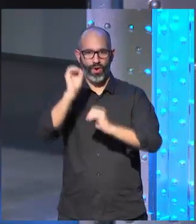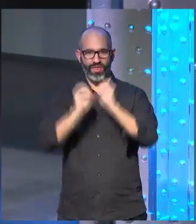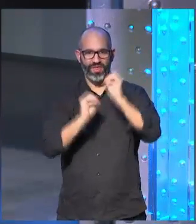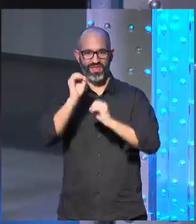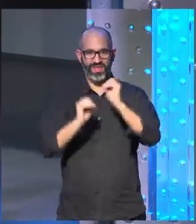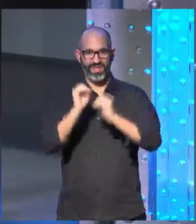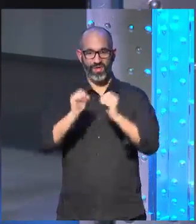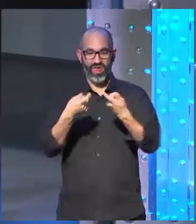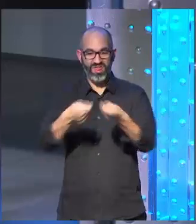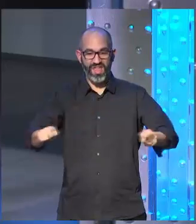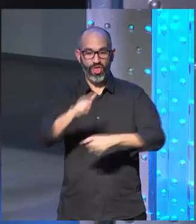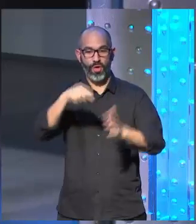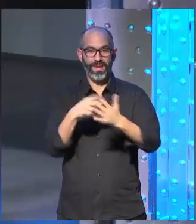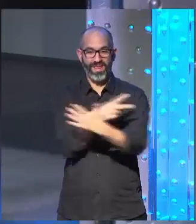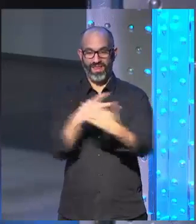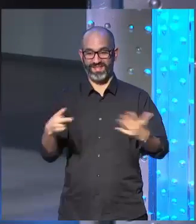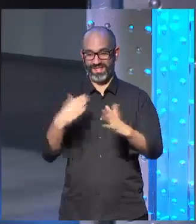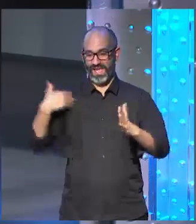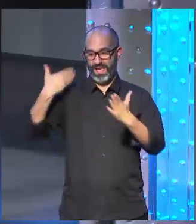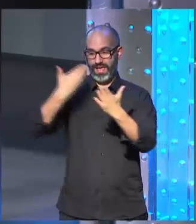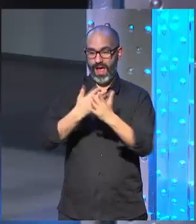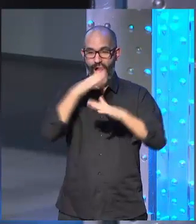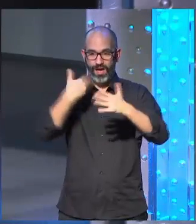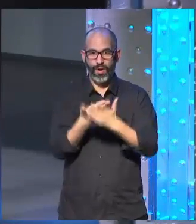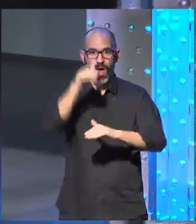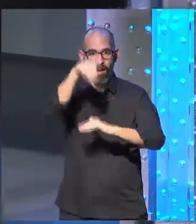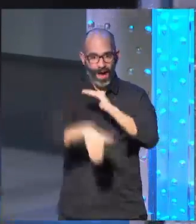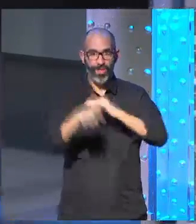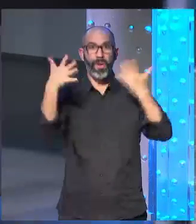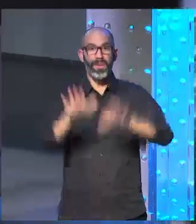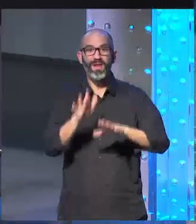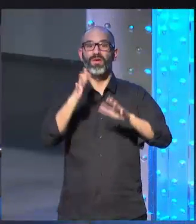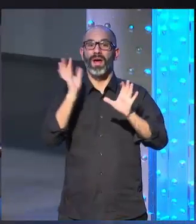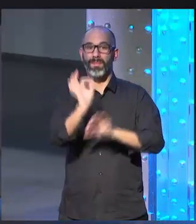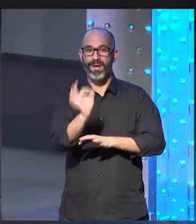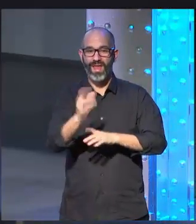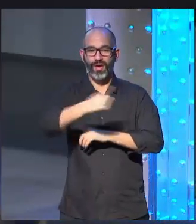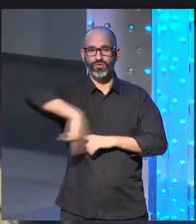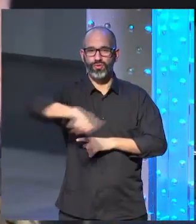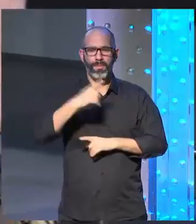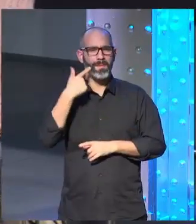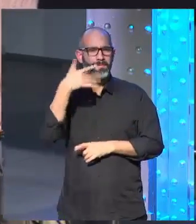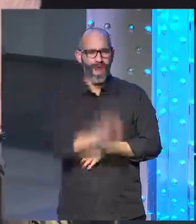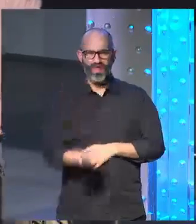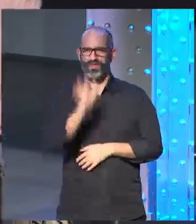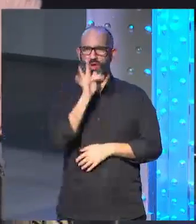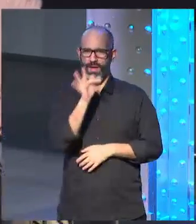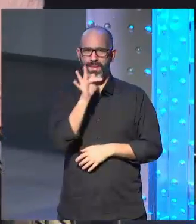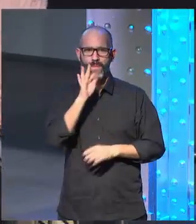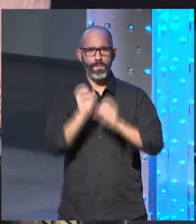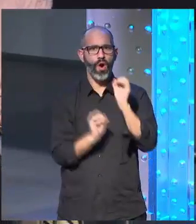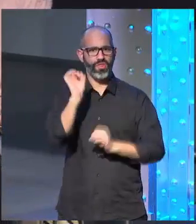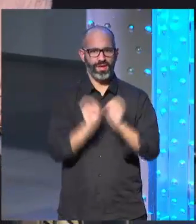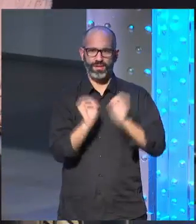37,4% al cierre de 2017. Ha bajado, pero a mí, señores ponentes, y todos los que están aquí, me parece todavía un